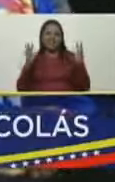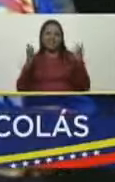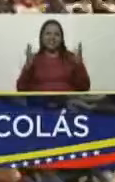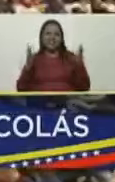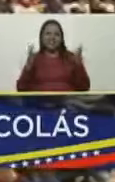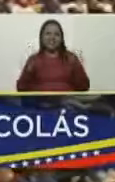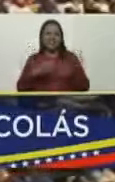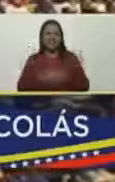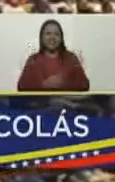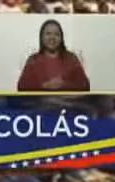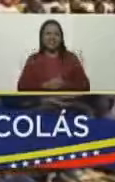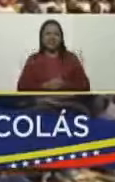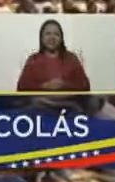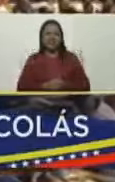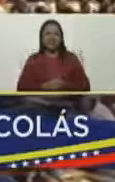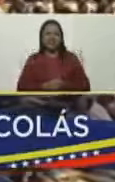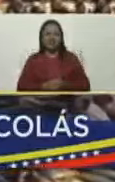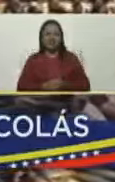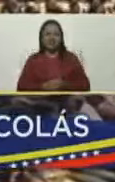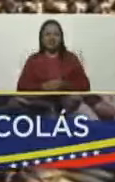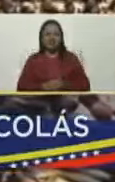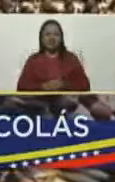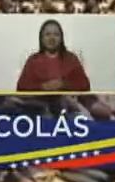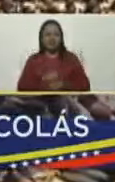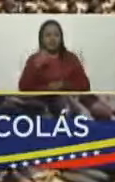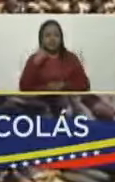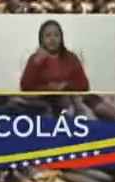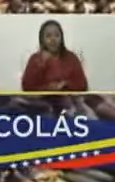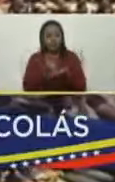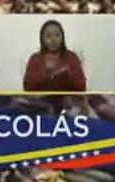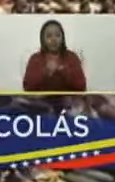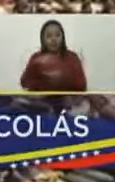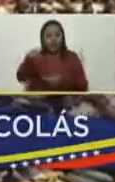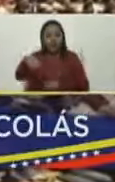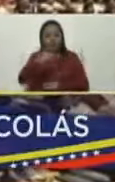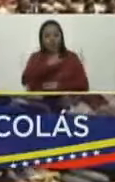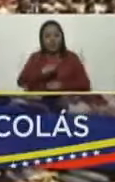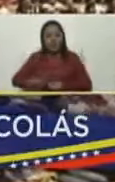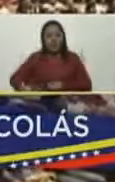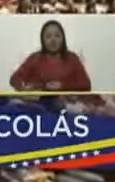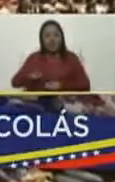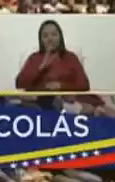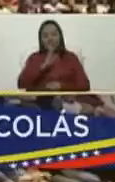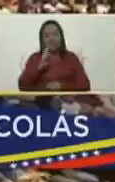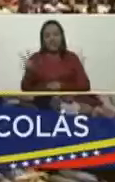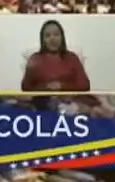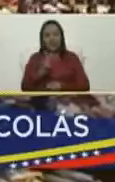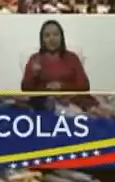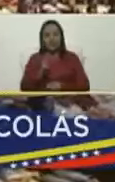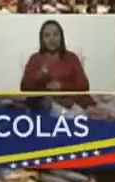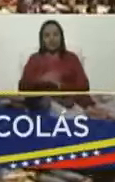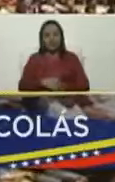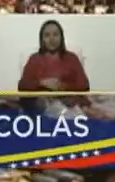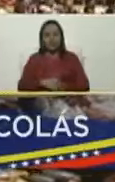Bueno, aquí está el presidente del Banco de Venezuela,